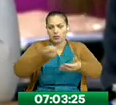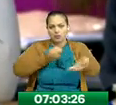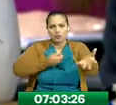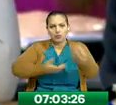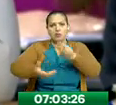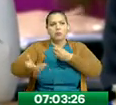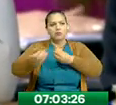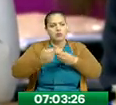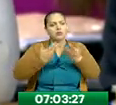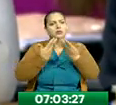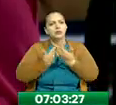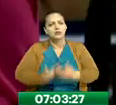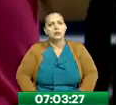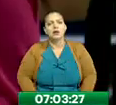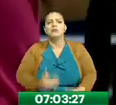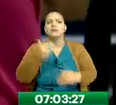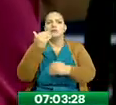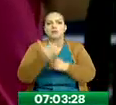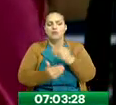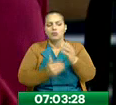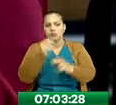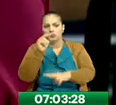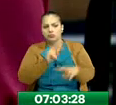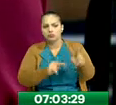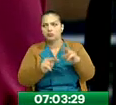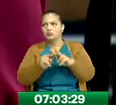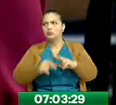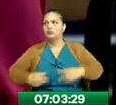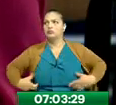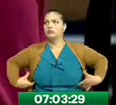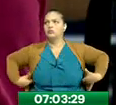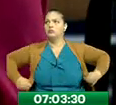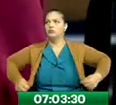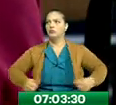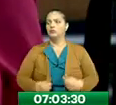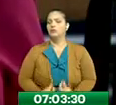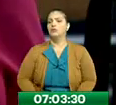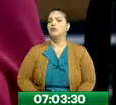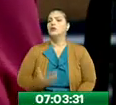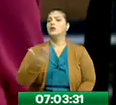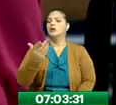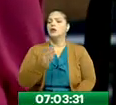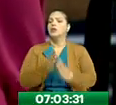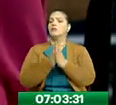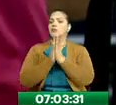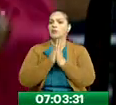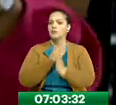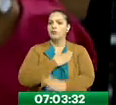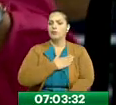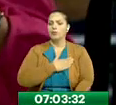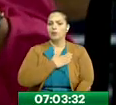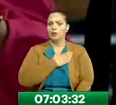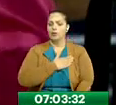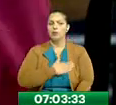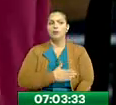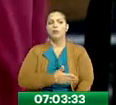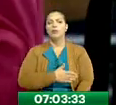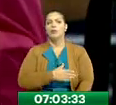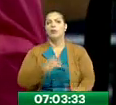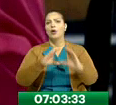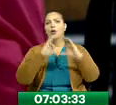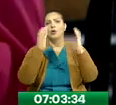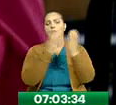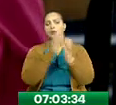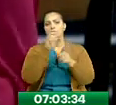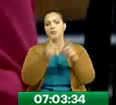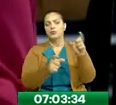solicitando ante esta comisión. Yo sí pido a usted, señora presidenta, que traten de hablar con los comisionados porque responde